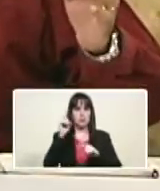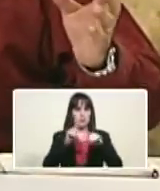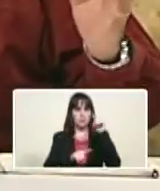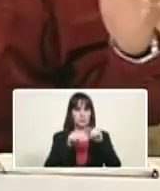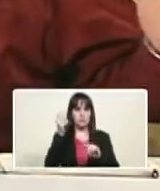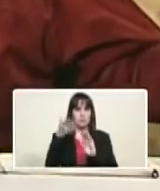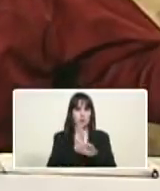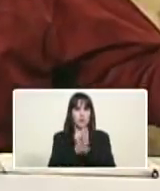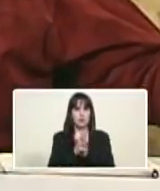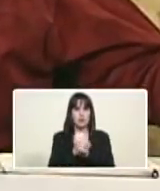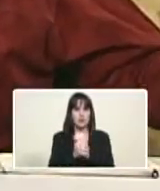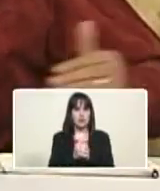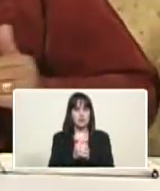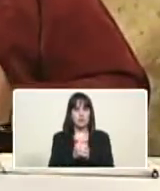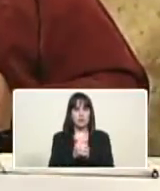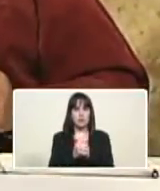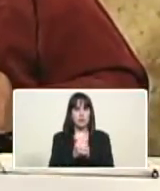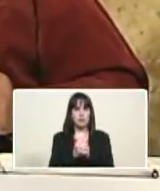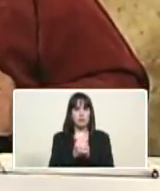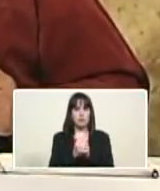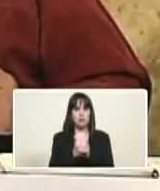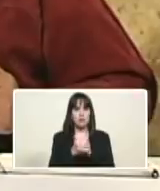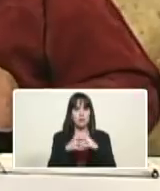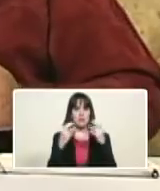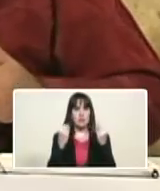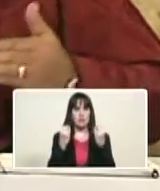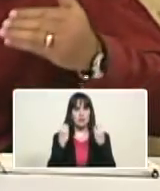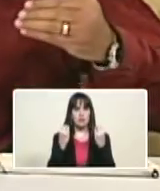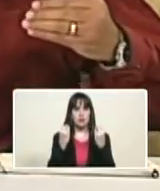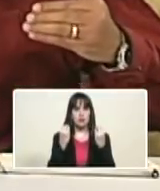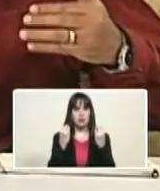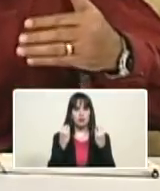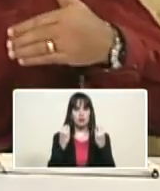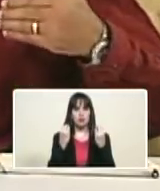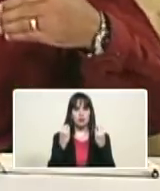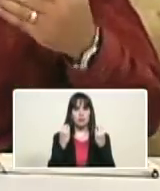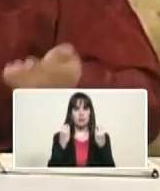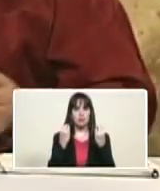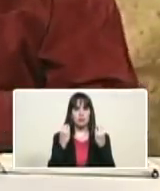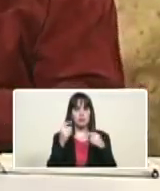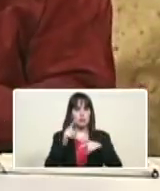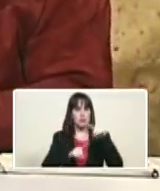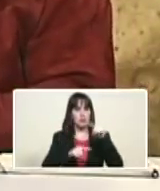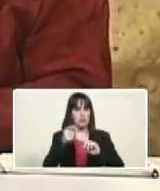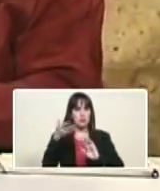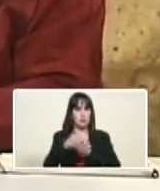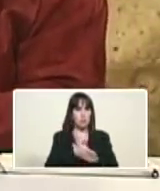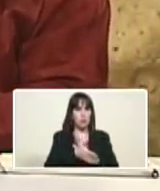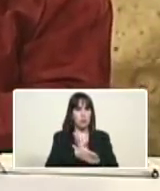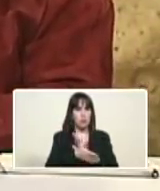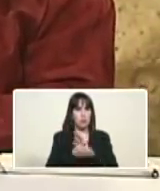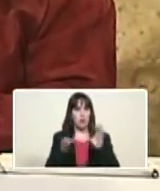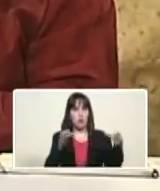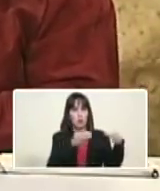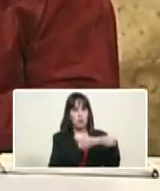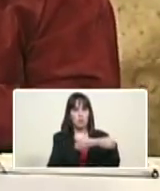el Fondo Monetario Internacional y Fede Cámara, a través de las camarillas políticas de Acción Democrática y